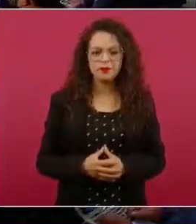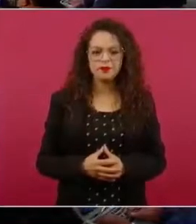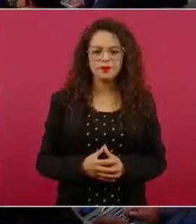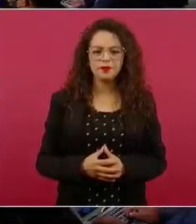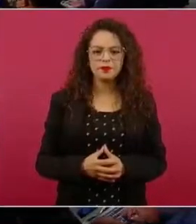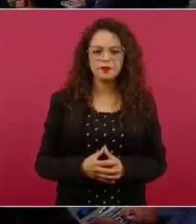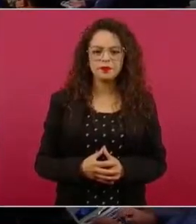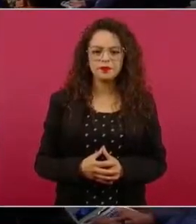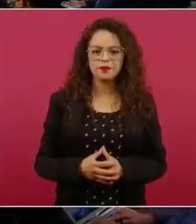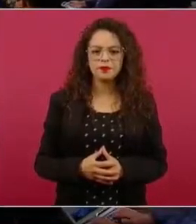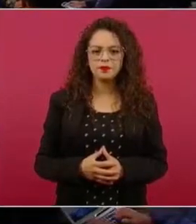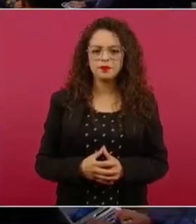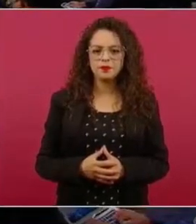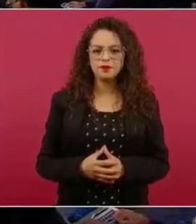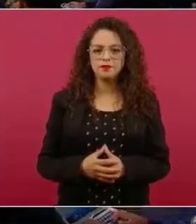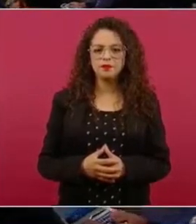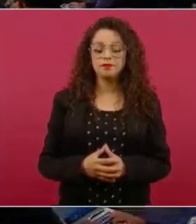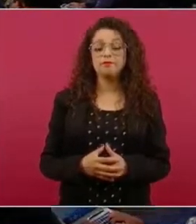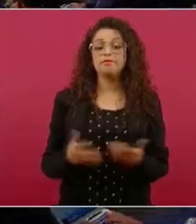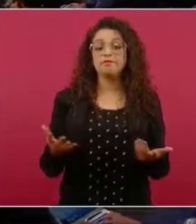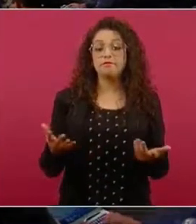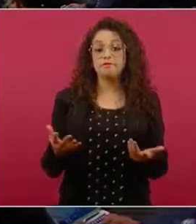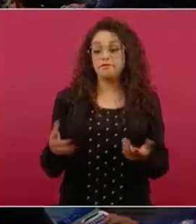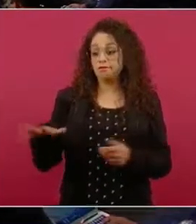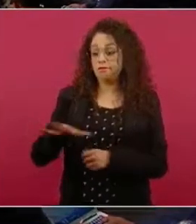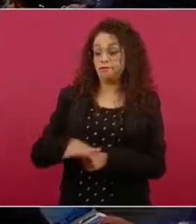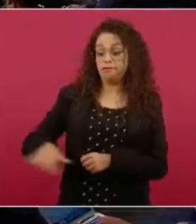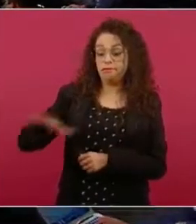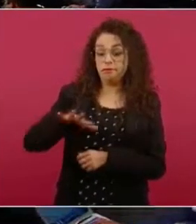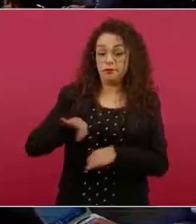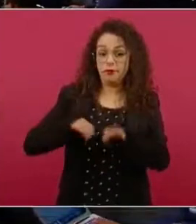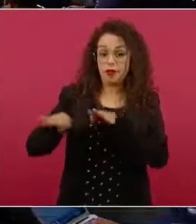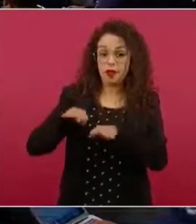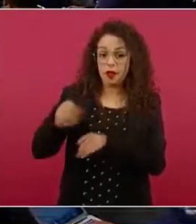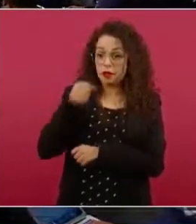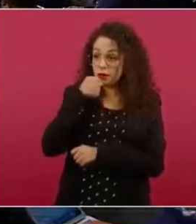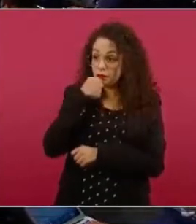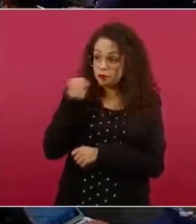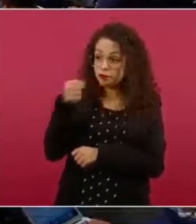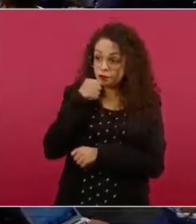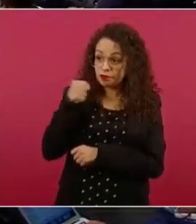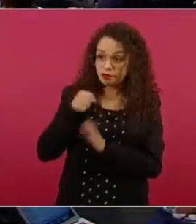la mayoría de los medios de información en contra. ¿Cuándo se había visto eso?